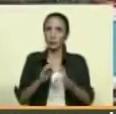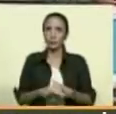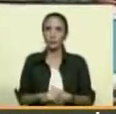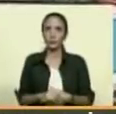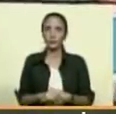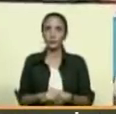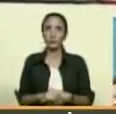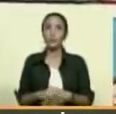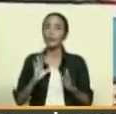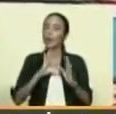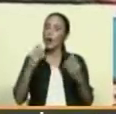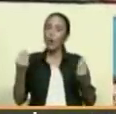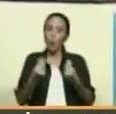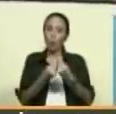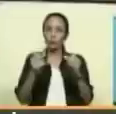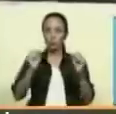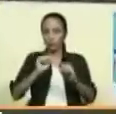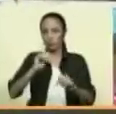Solo juntos es posible.